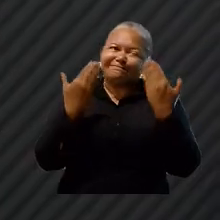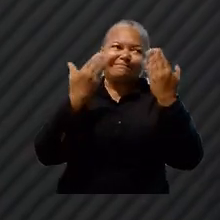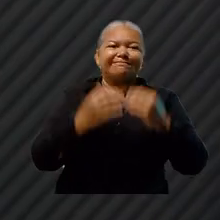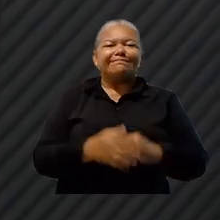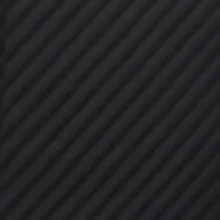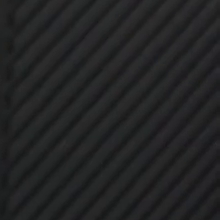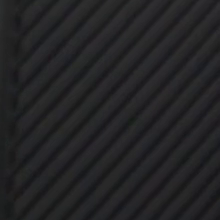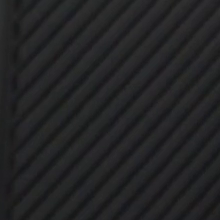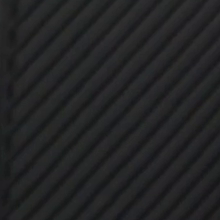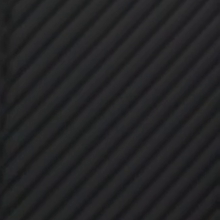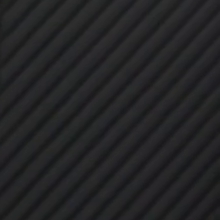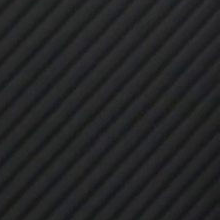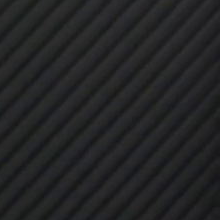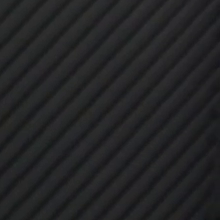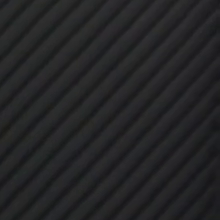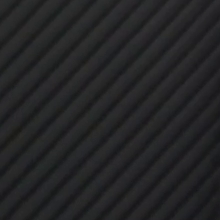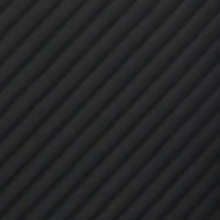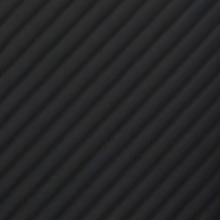muy